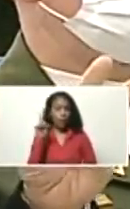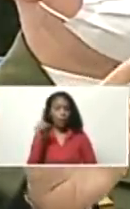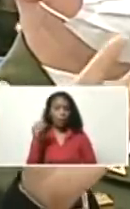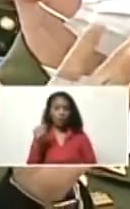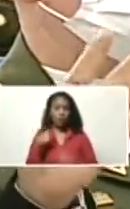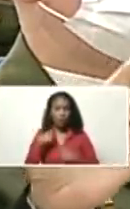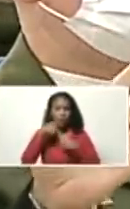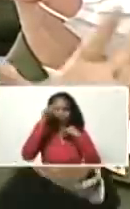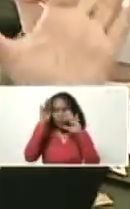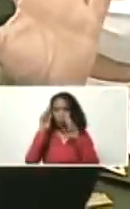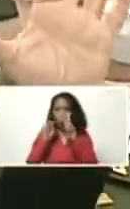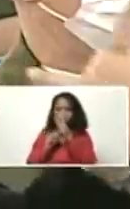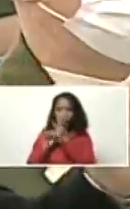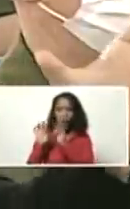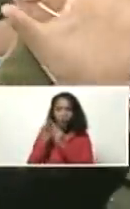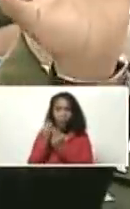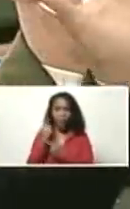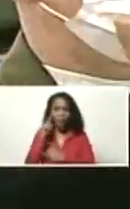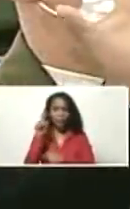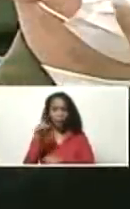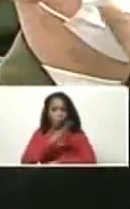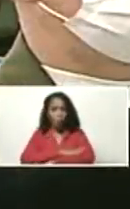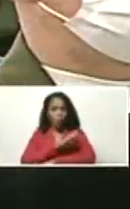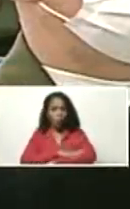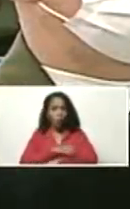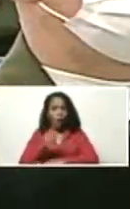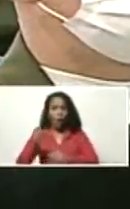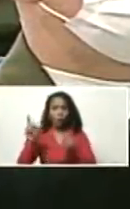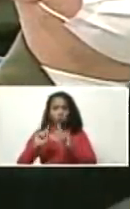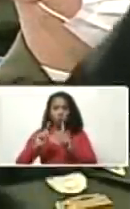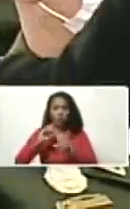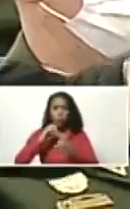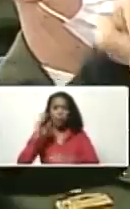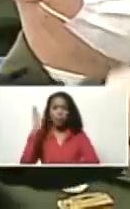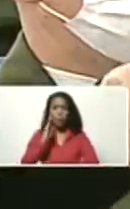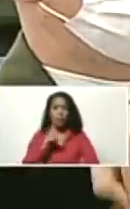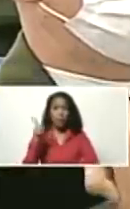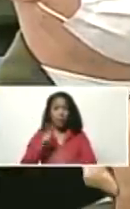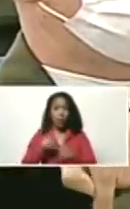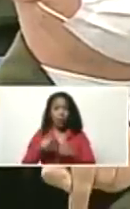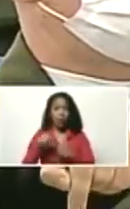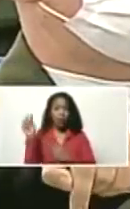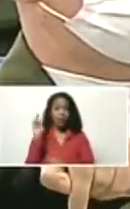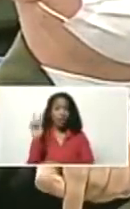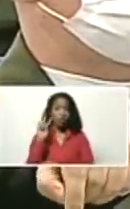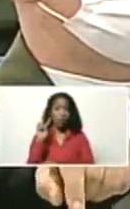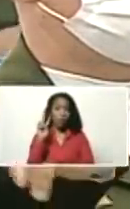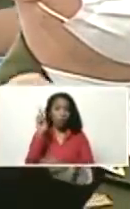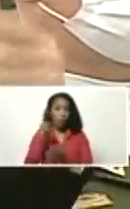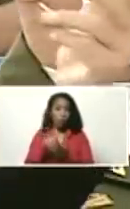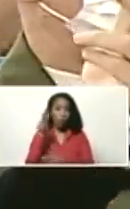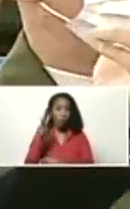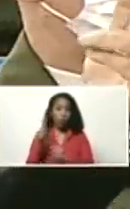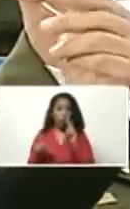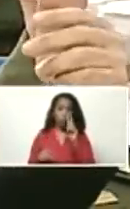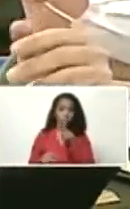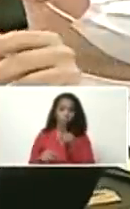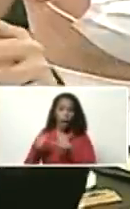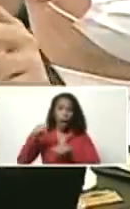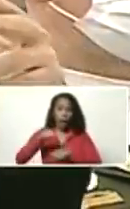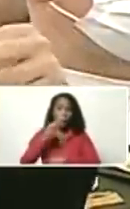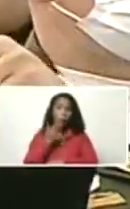la atención los aires de familia entre el comportamiento de la prensa brasileña de aquel entonces y la prensa venezolana del 2002. Aquí, por